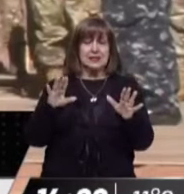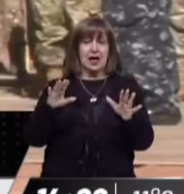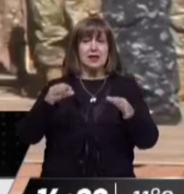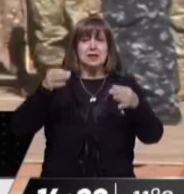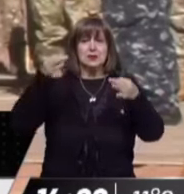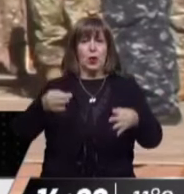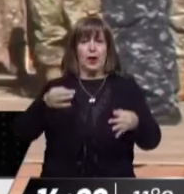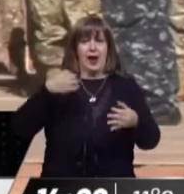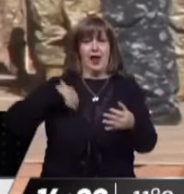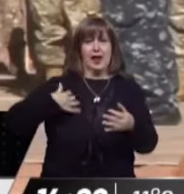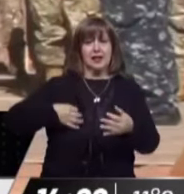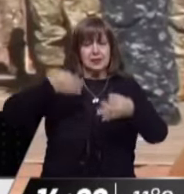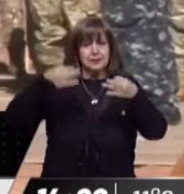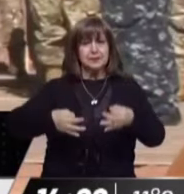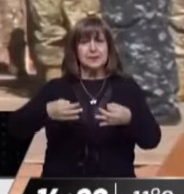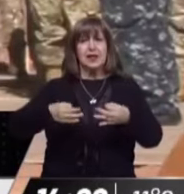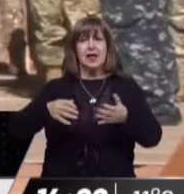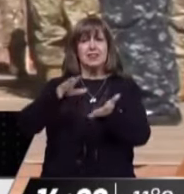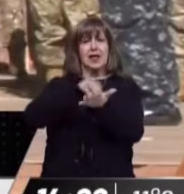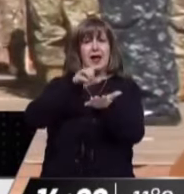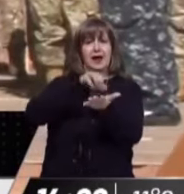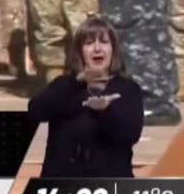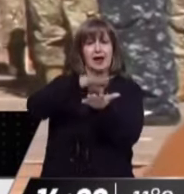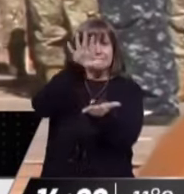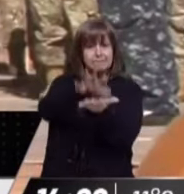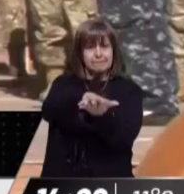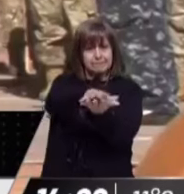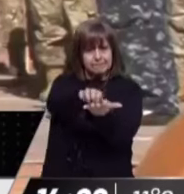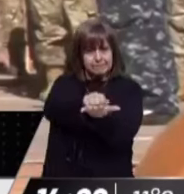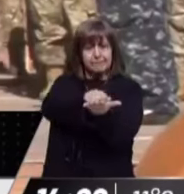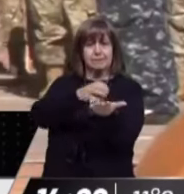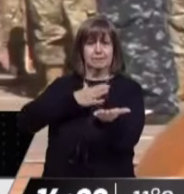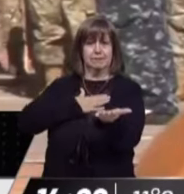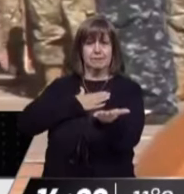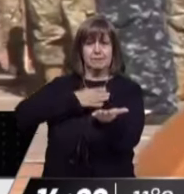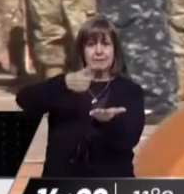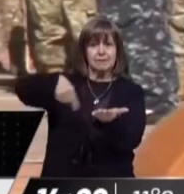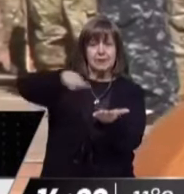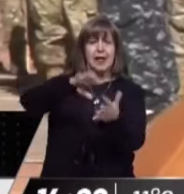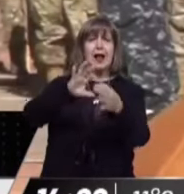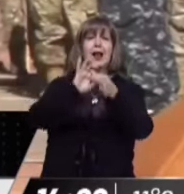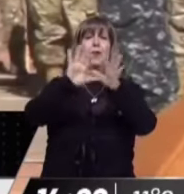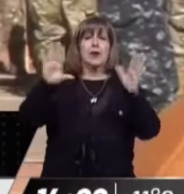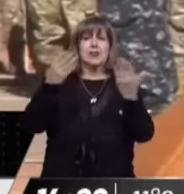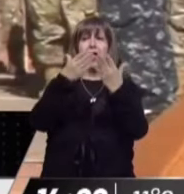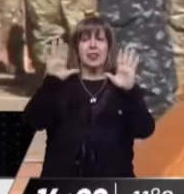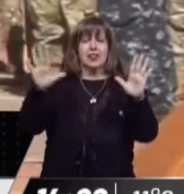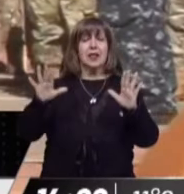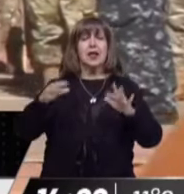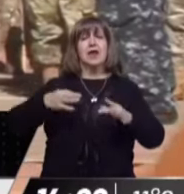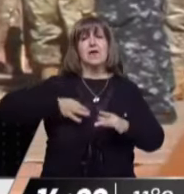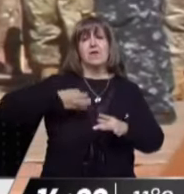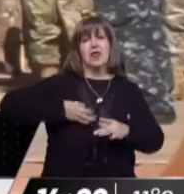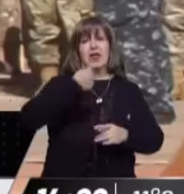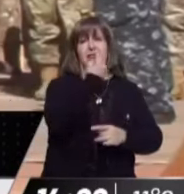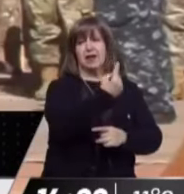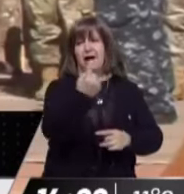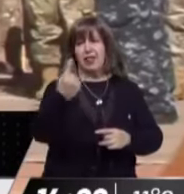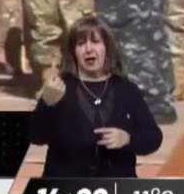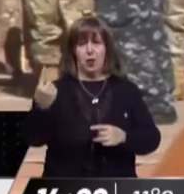soberanía, la integridad territorial, la libertad y la vida de todos los